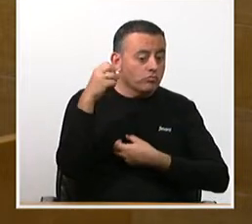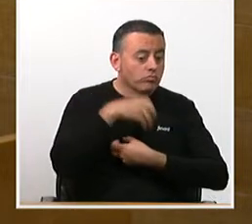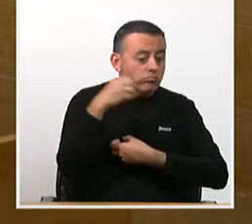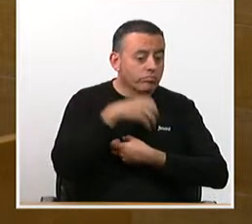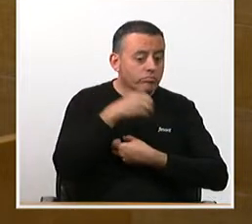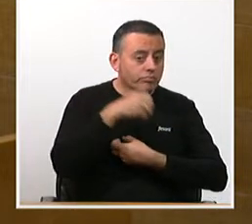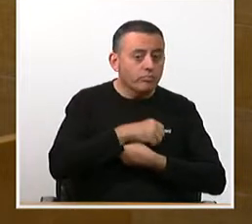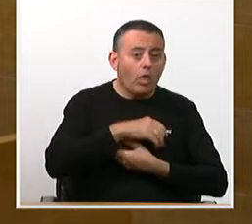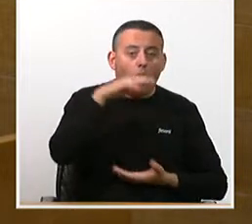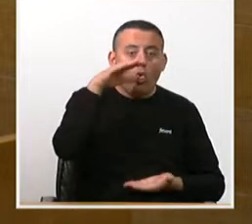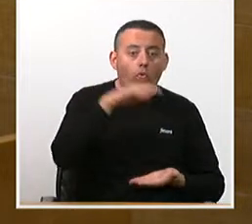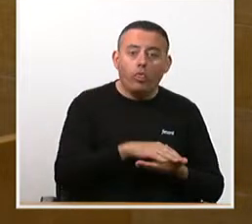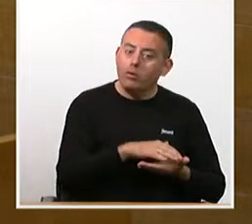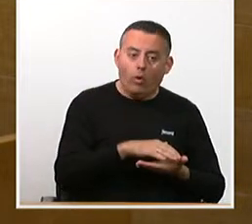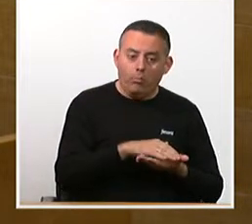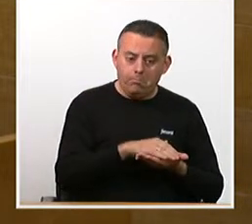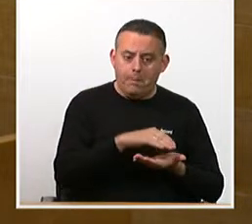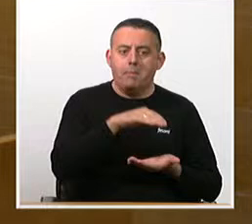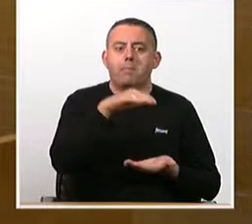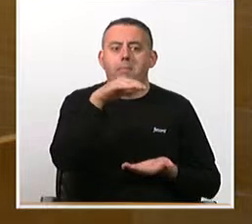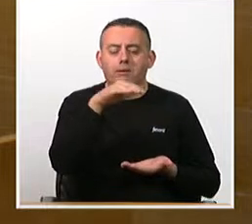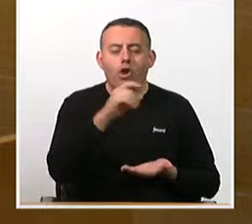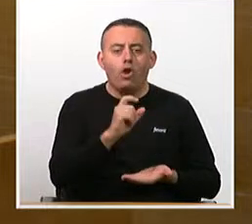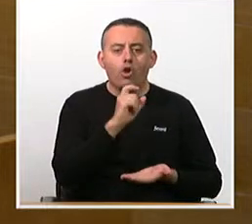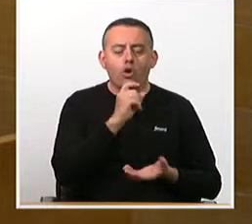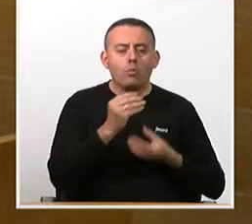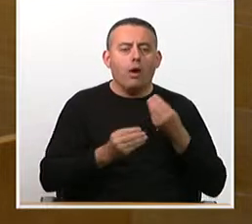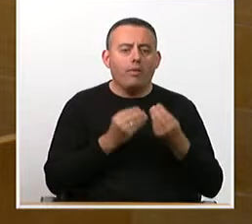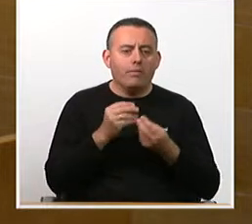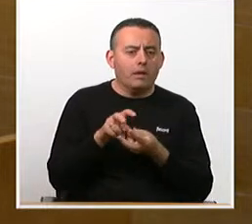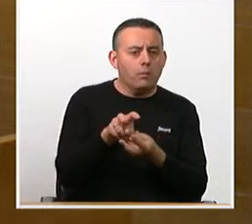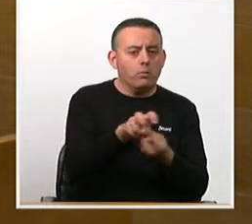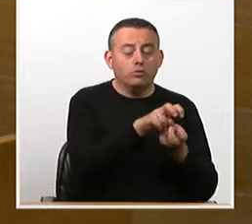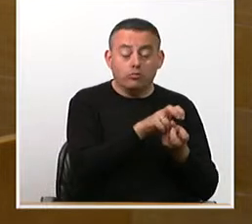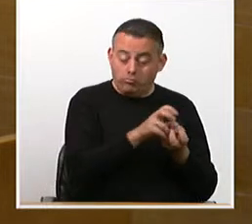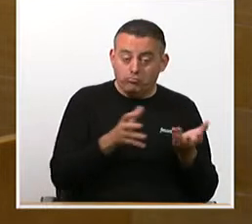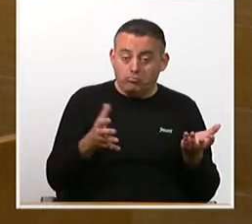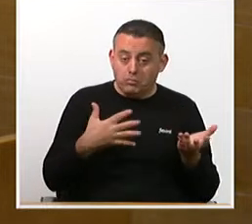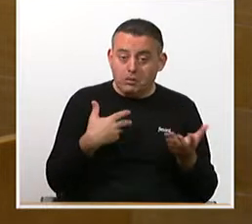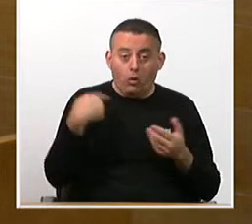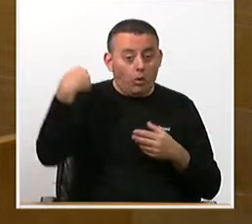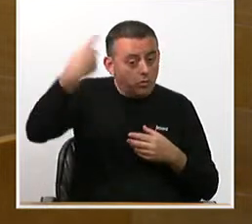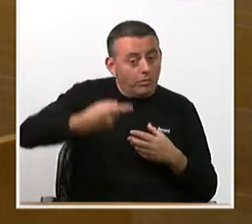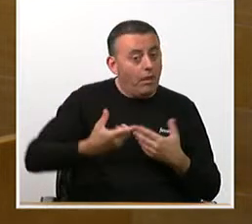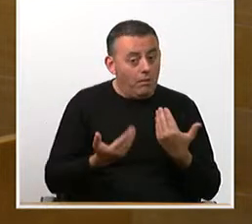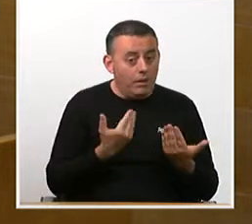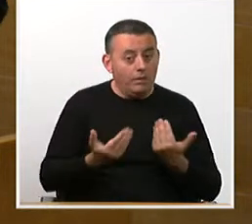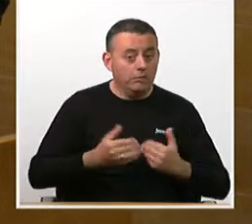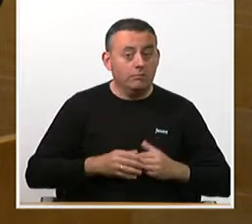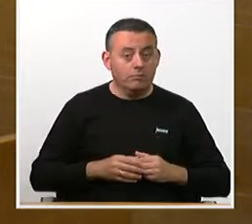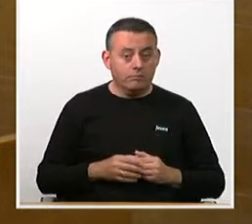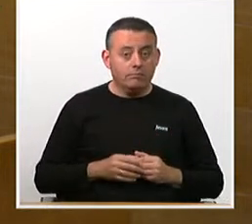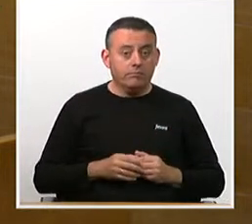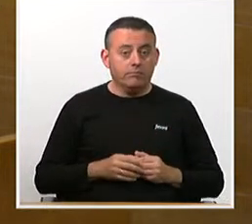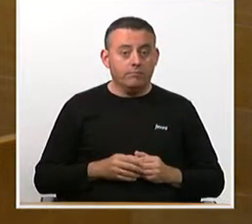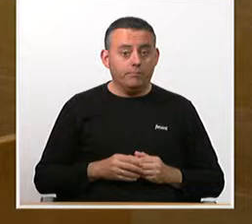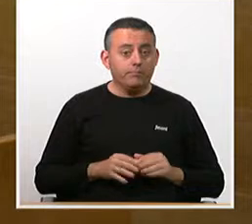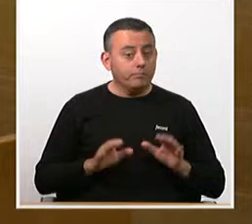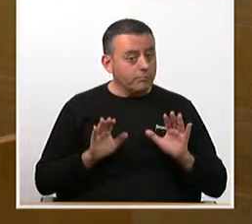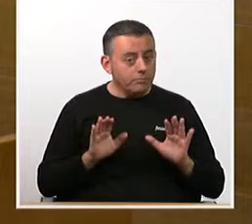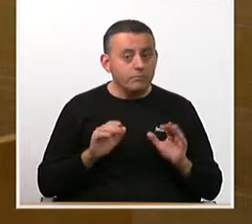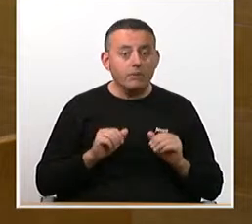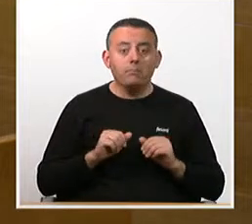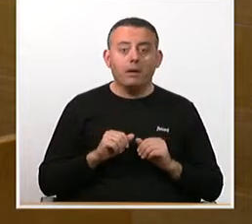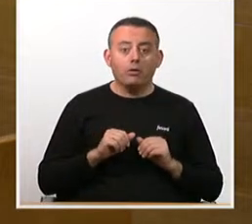ingresos justo adecuado proporcionado bien recaudado de manera justa y adecuada eh Pero eso no significa que no estemos de acuerdo en que